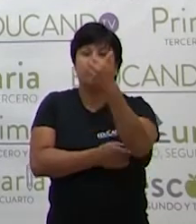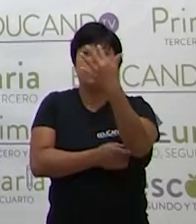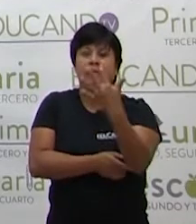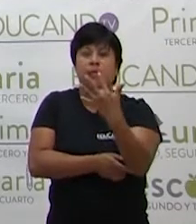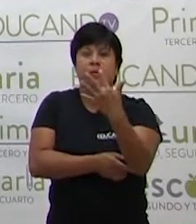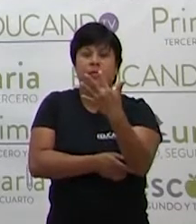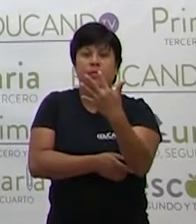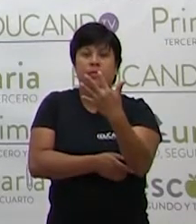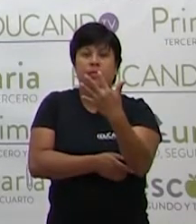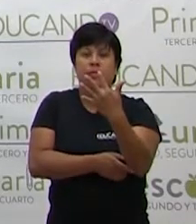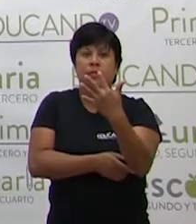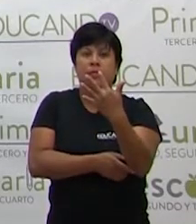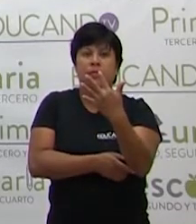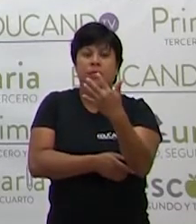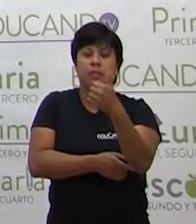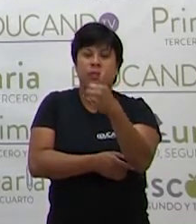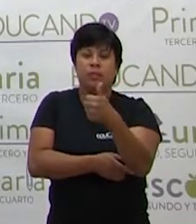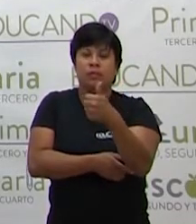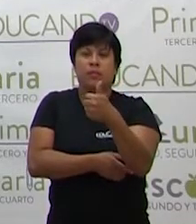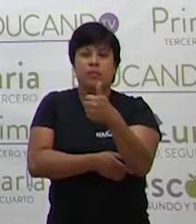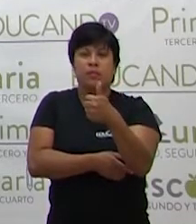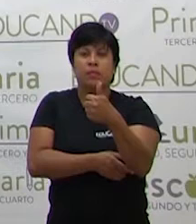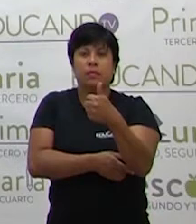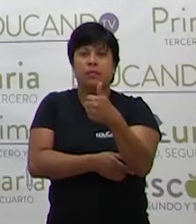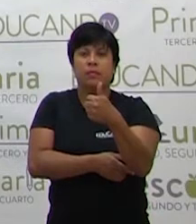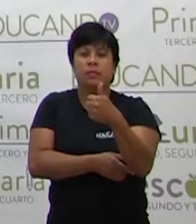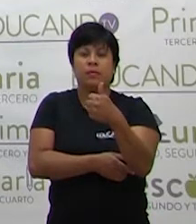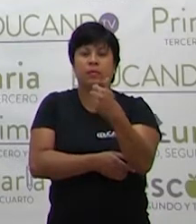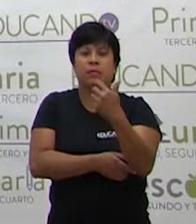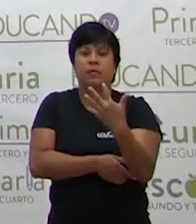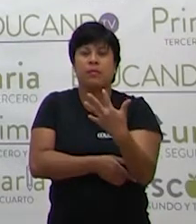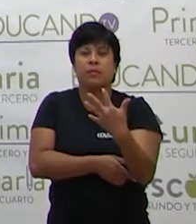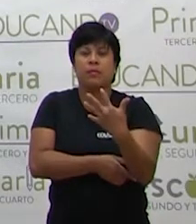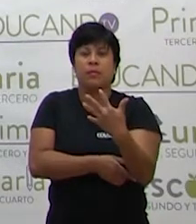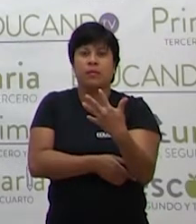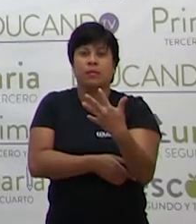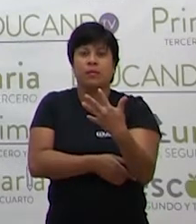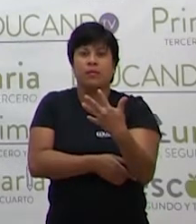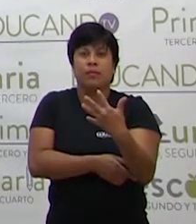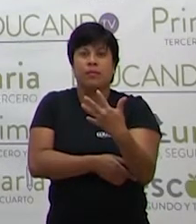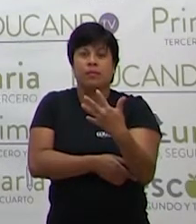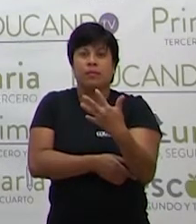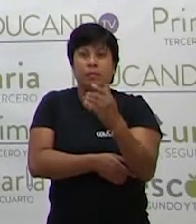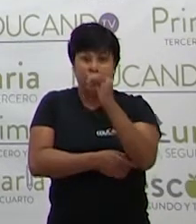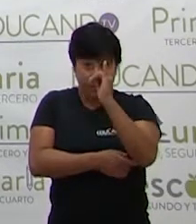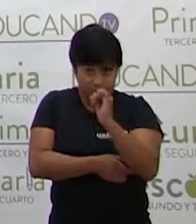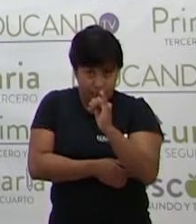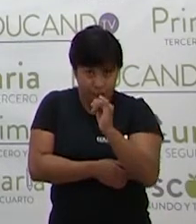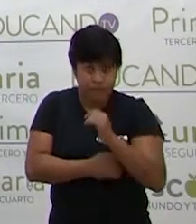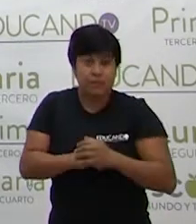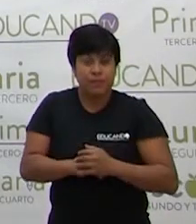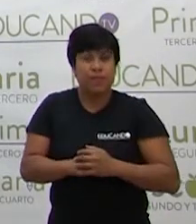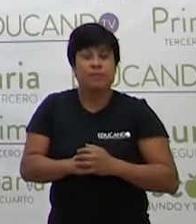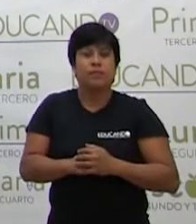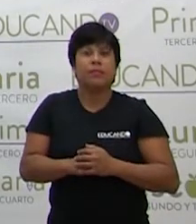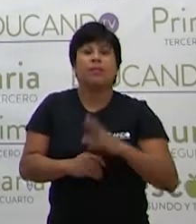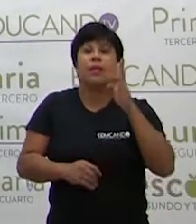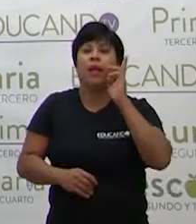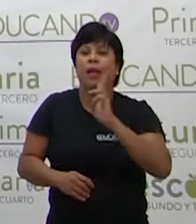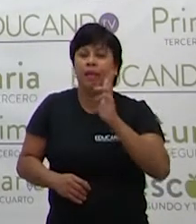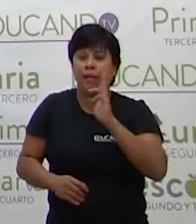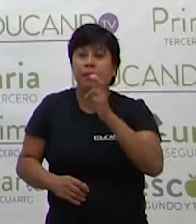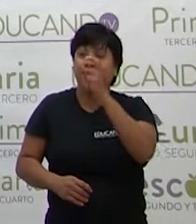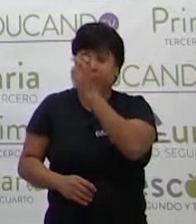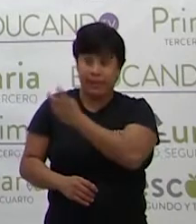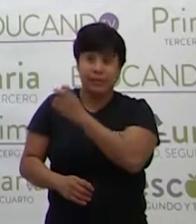5, 6, 5, ¿sí? A ver, este sí